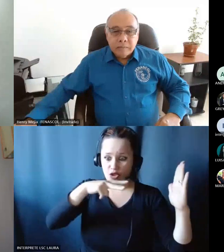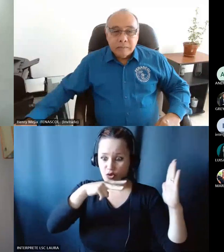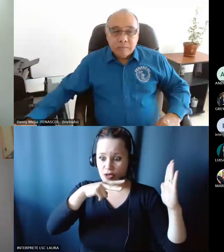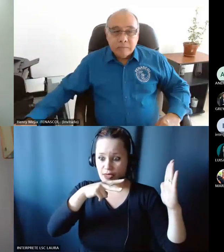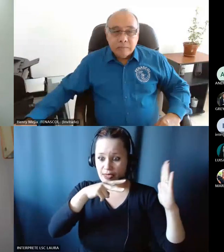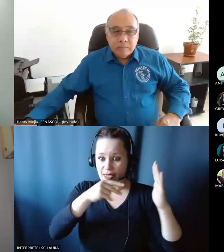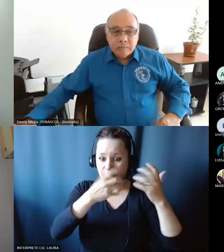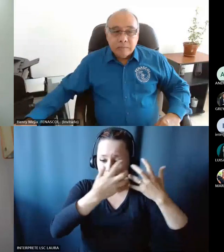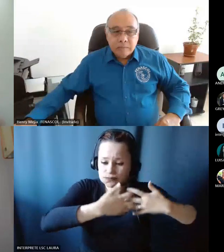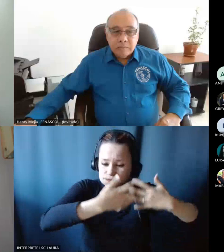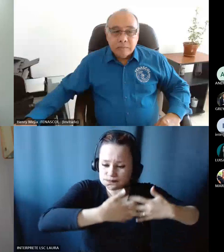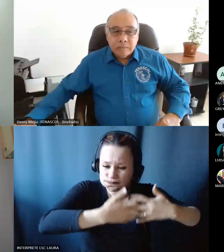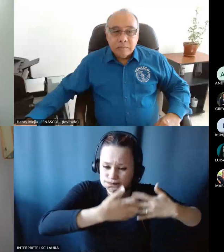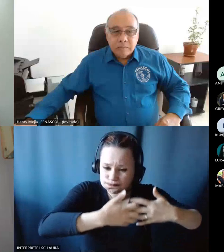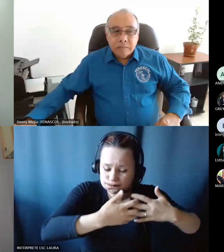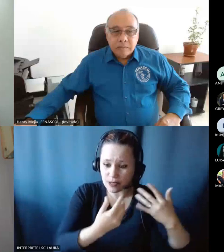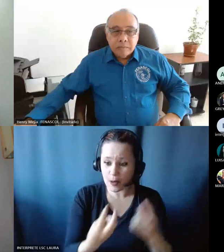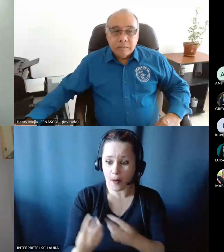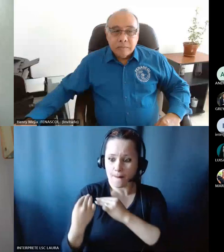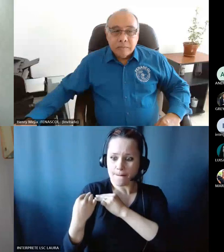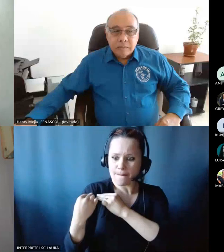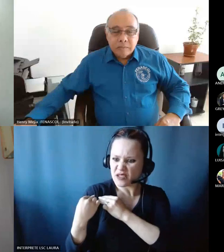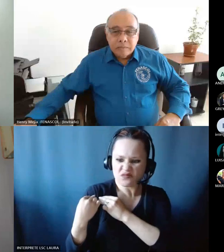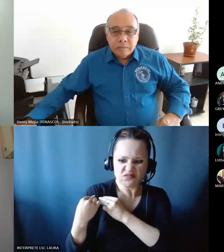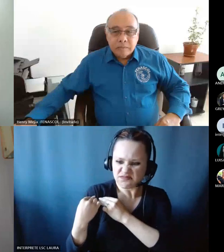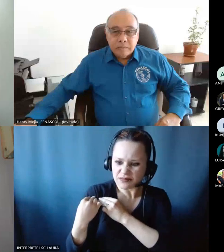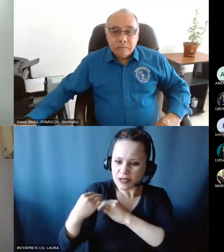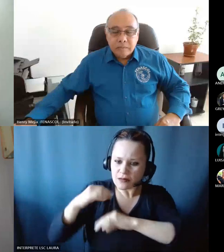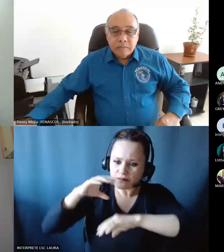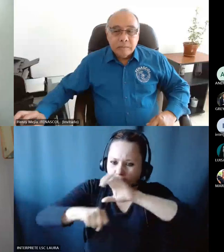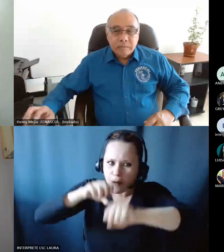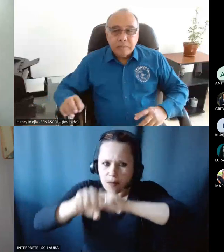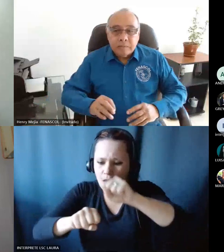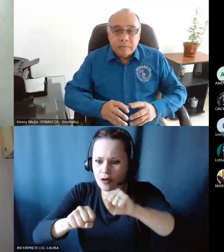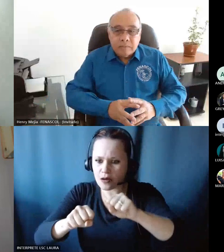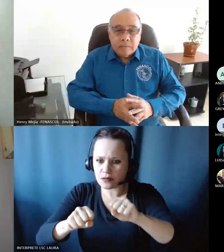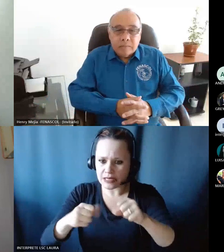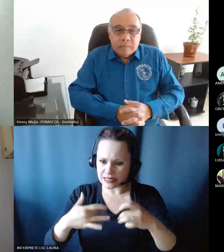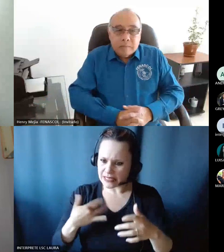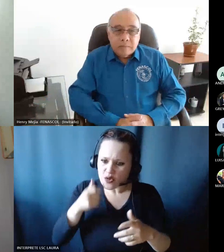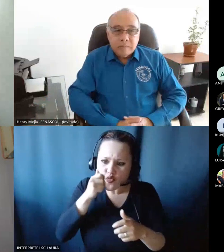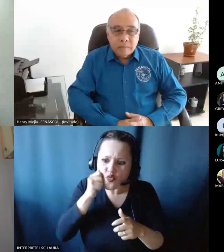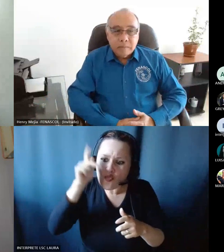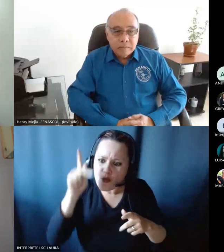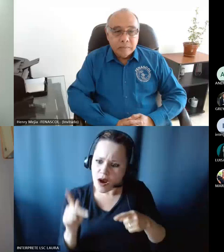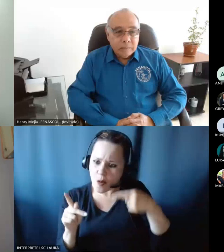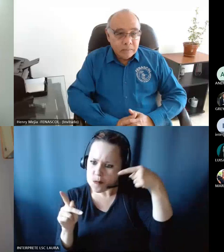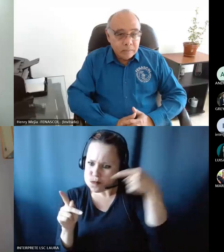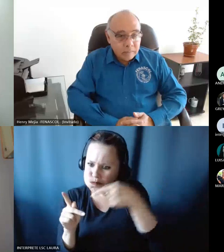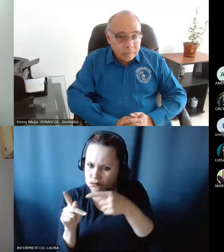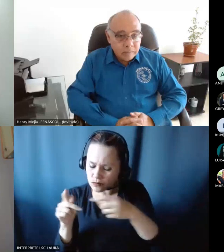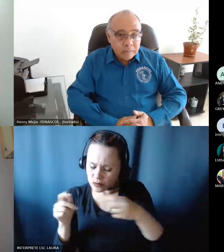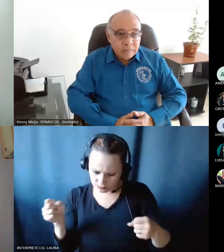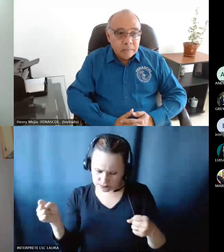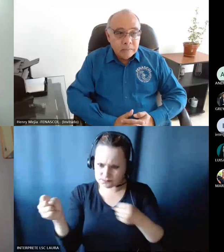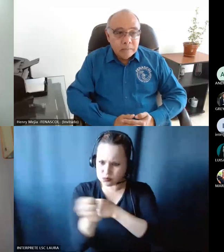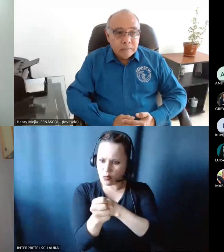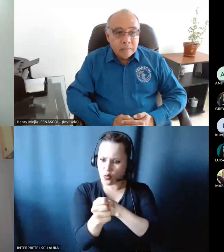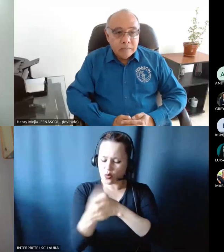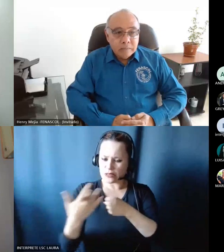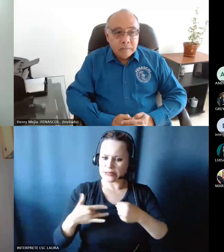la misión de hacer nuestro mundo más humano conectando la vida de las personas pero la vida de las personas no las podemos conectar